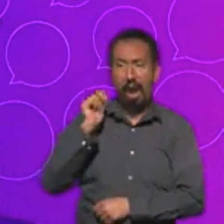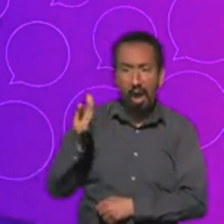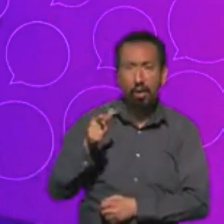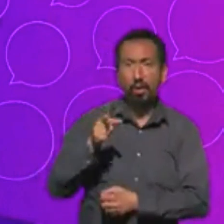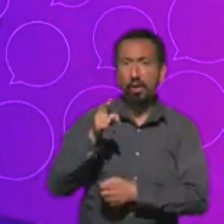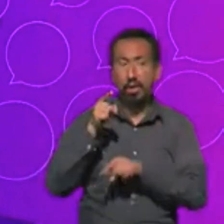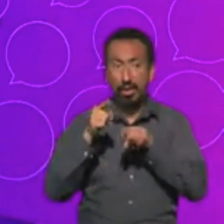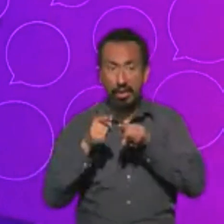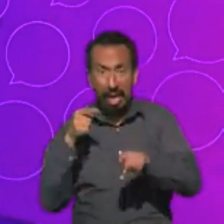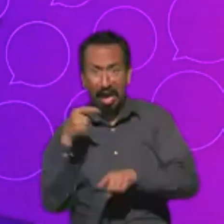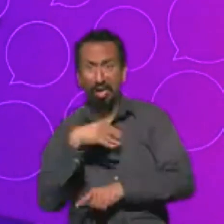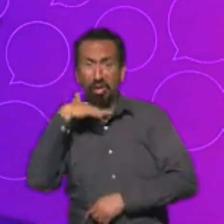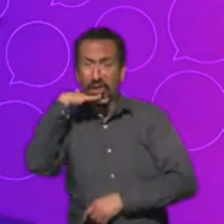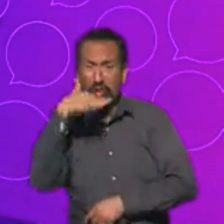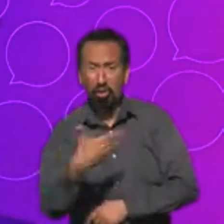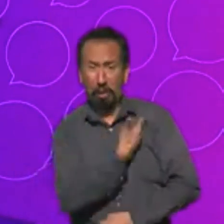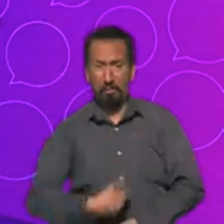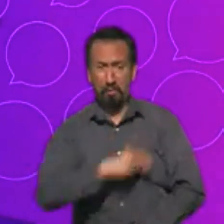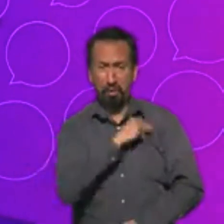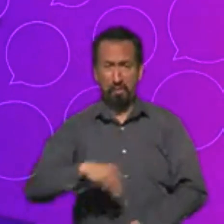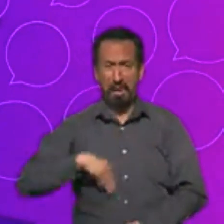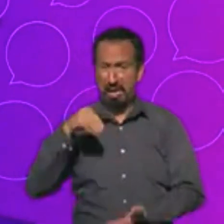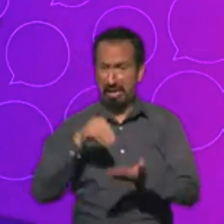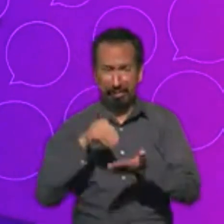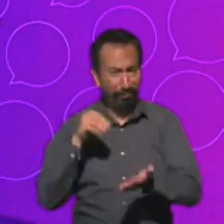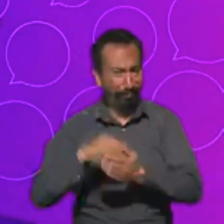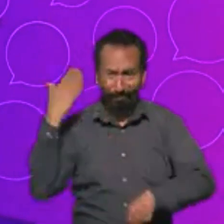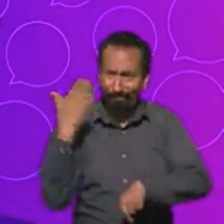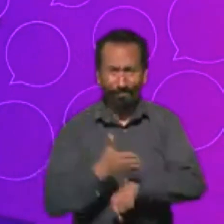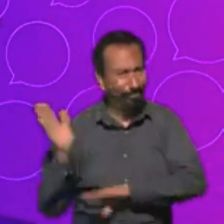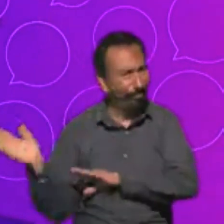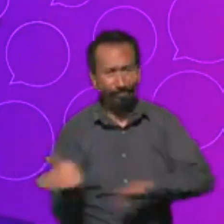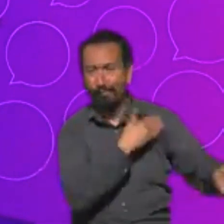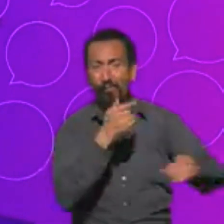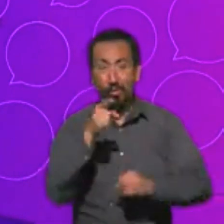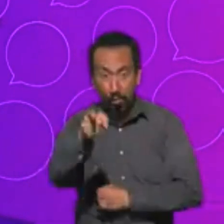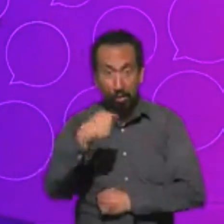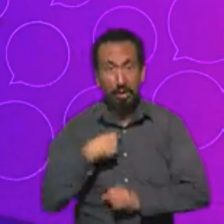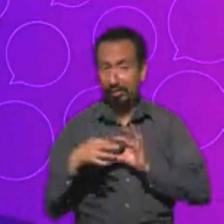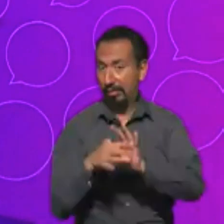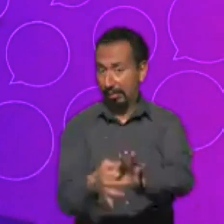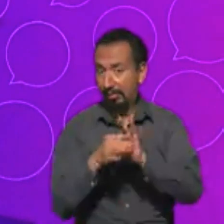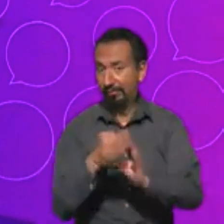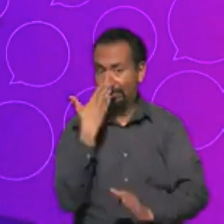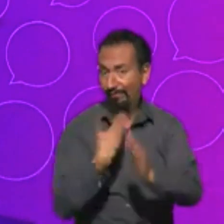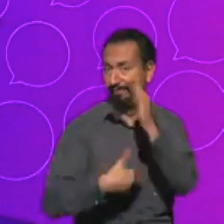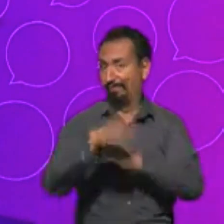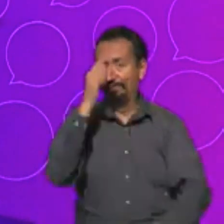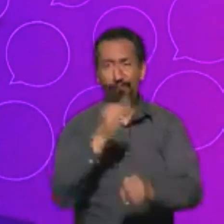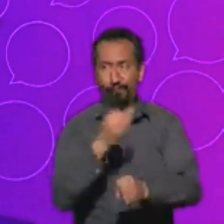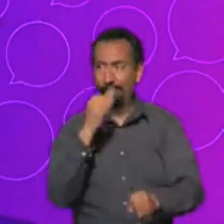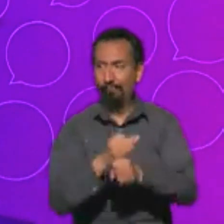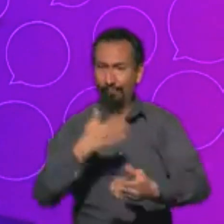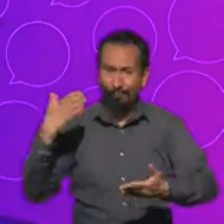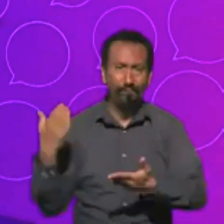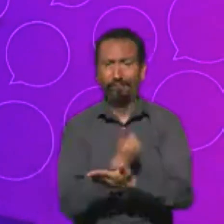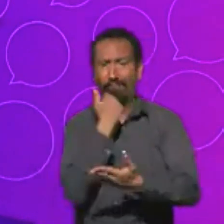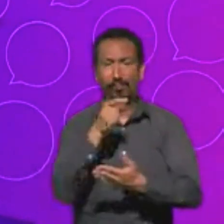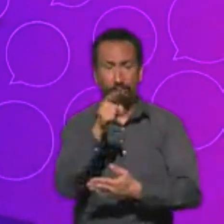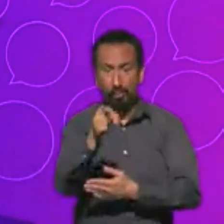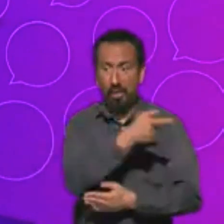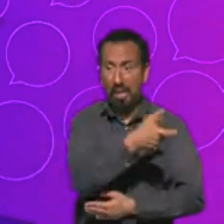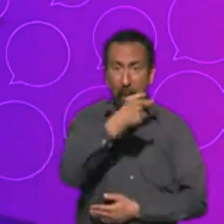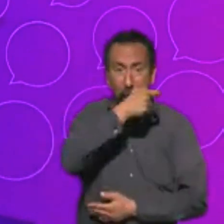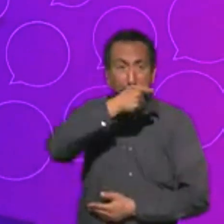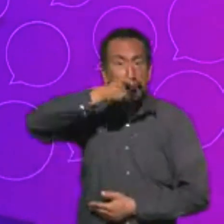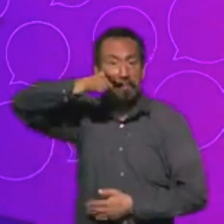voto al gobernante corrupto creo en un futuro próspero y seguro para Celaya con su apoyo podemos hacer realidad esta Visión quemos vencer a quienes lucran